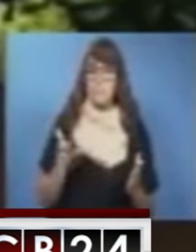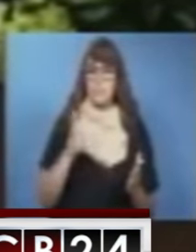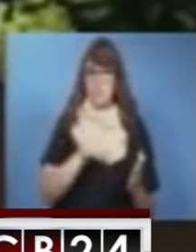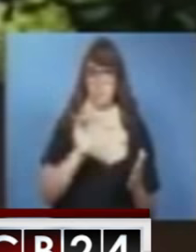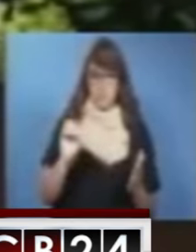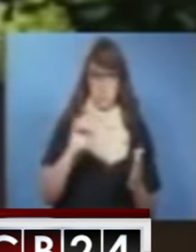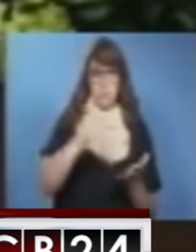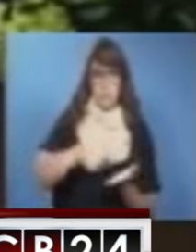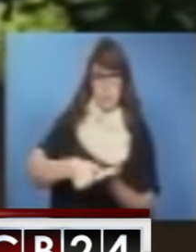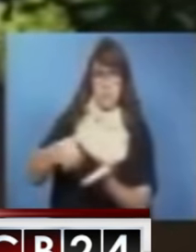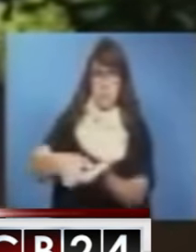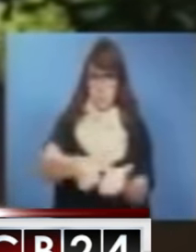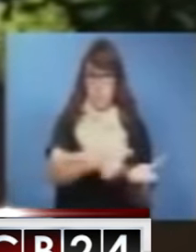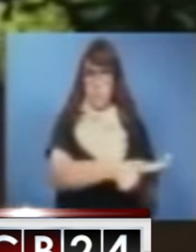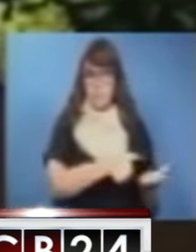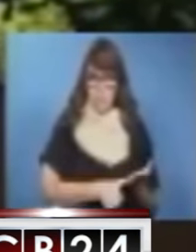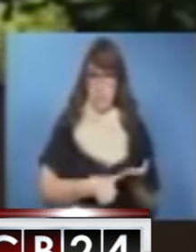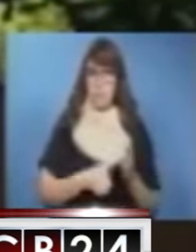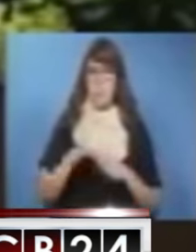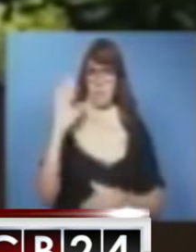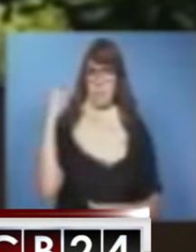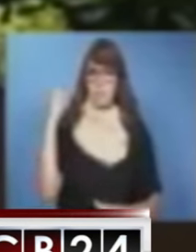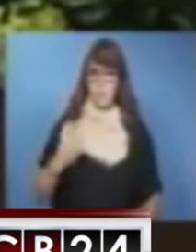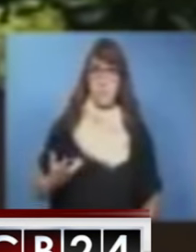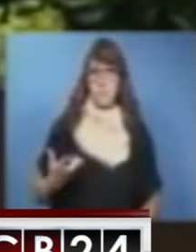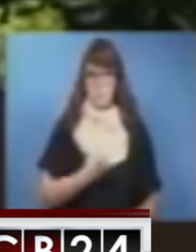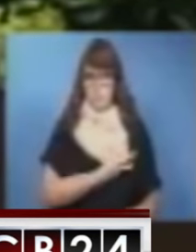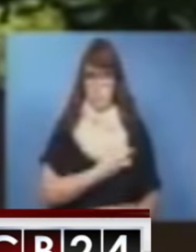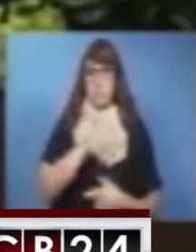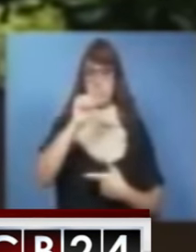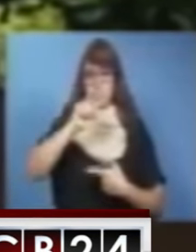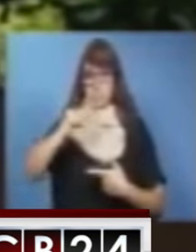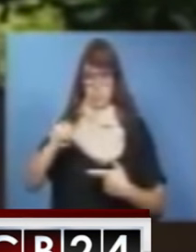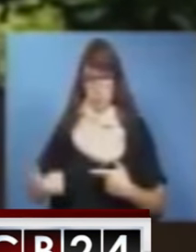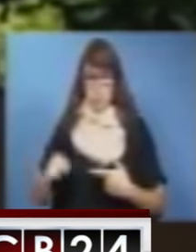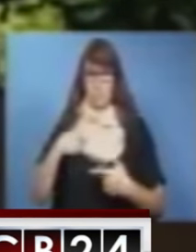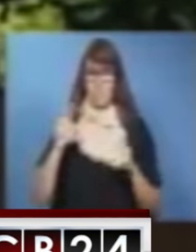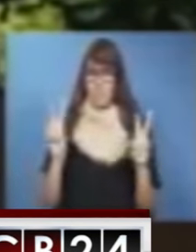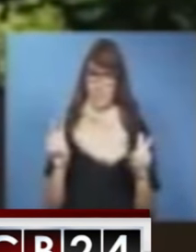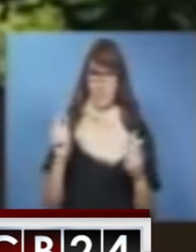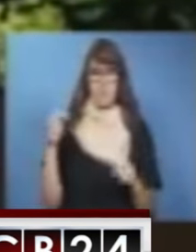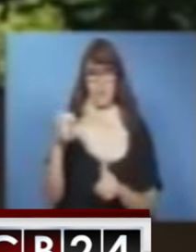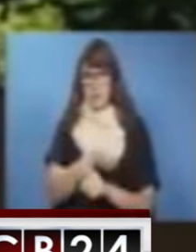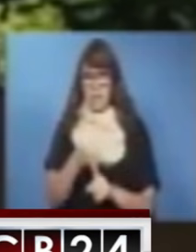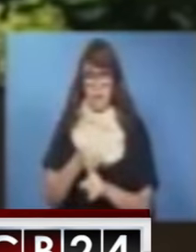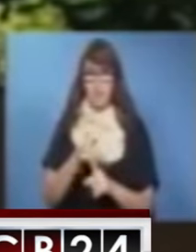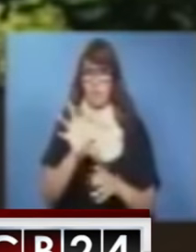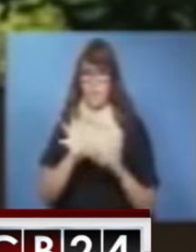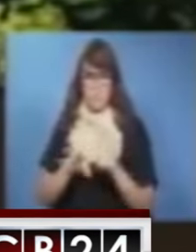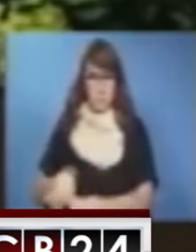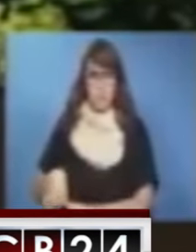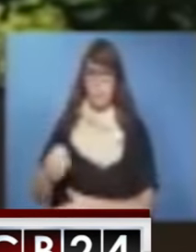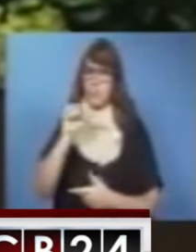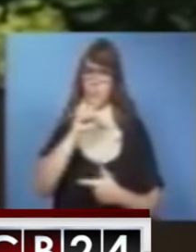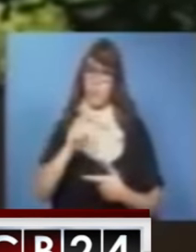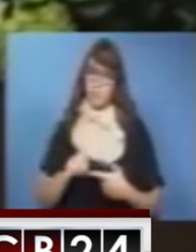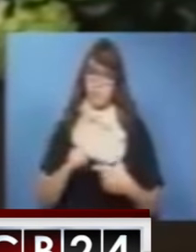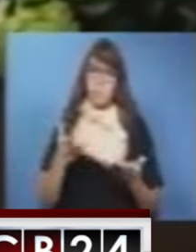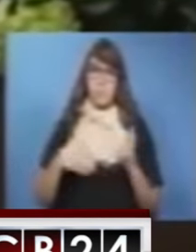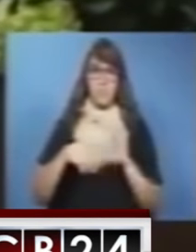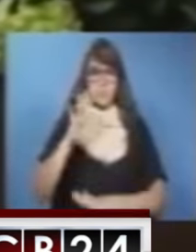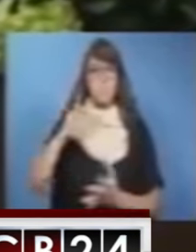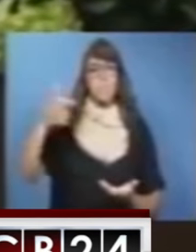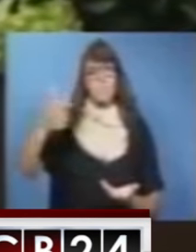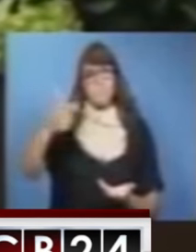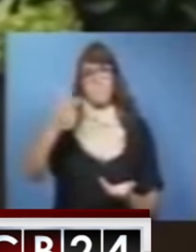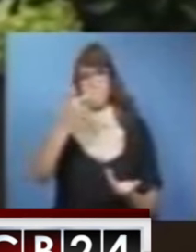50 municipios priorizados logramos reducir los índices delincuenciales, sobre todo los homicidios